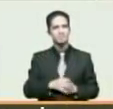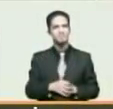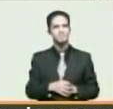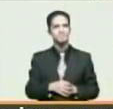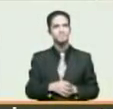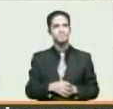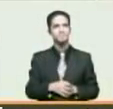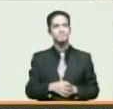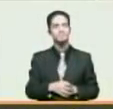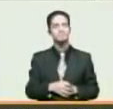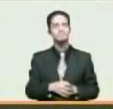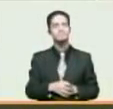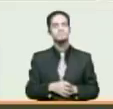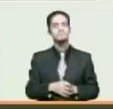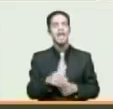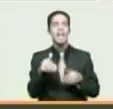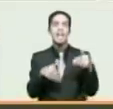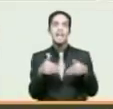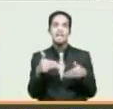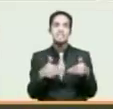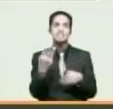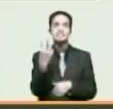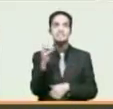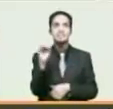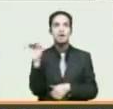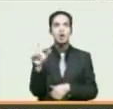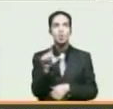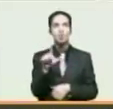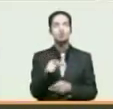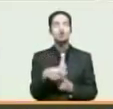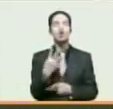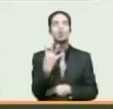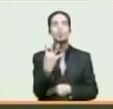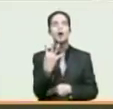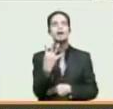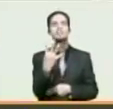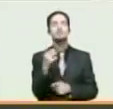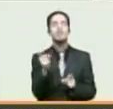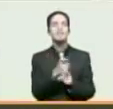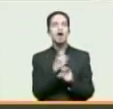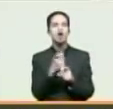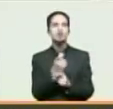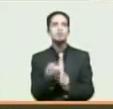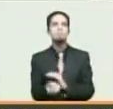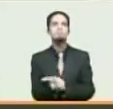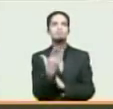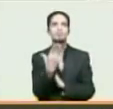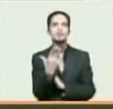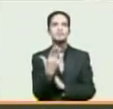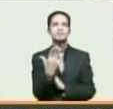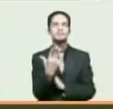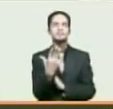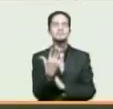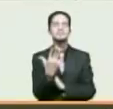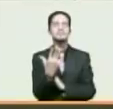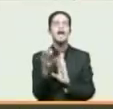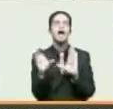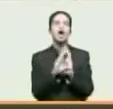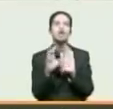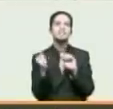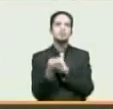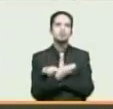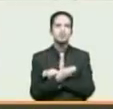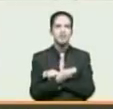Elección el 30 de julio y el 4 de agosto se constituyó la Asamblea Nacional Constituyente.